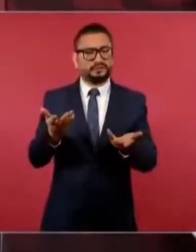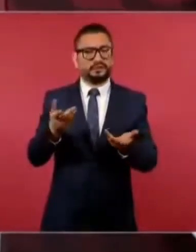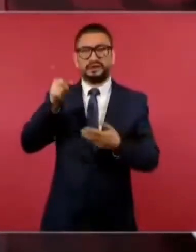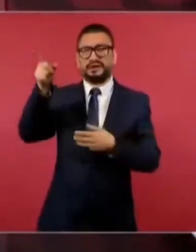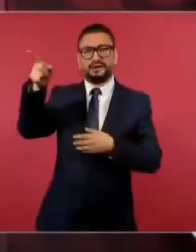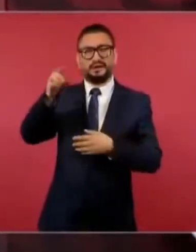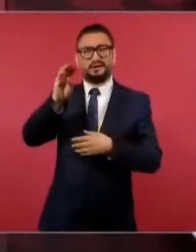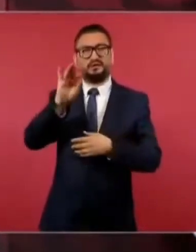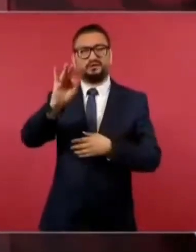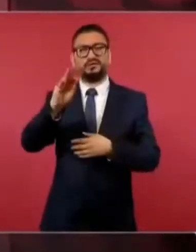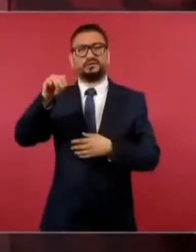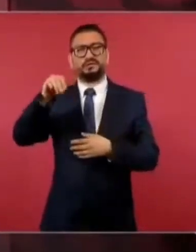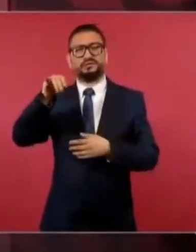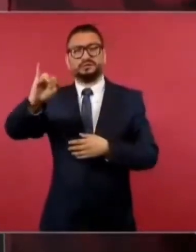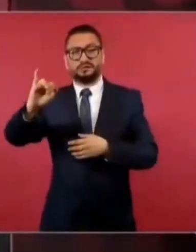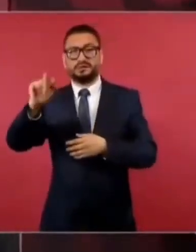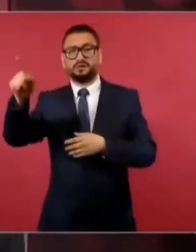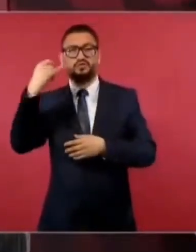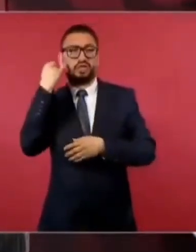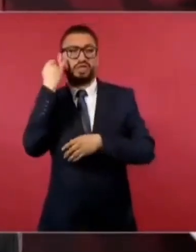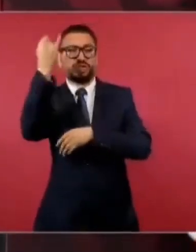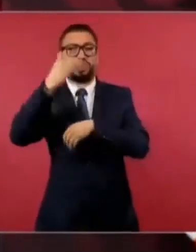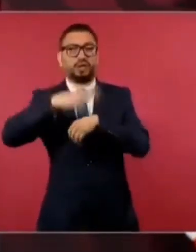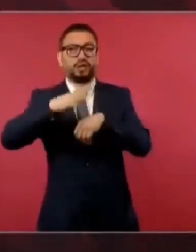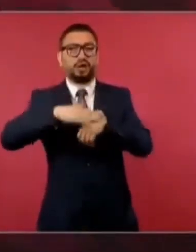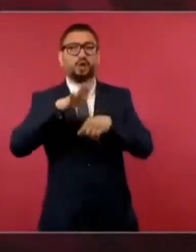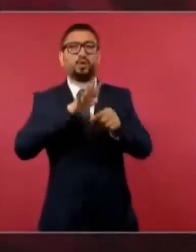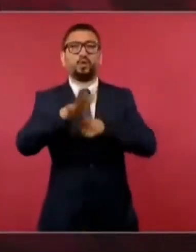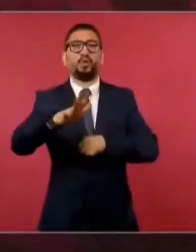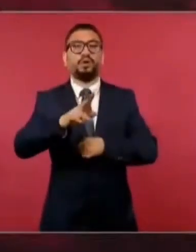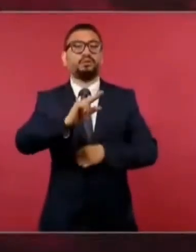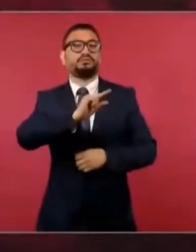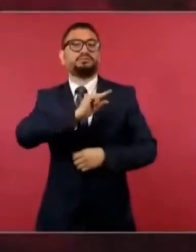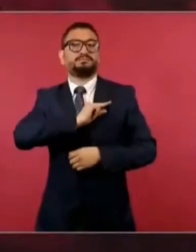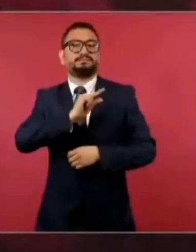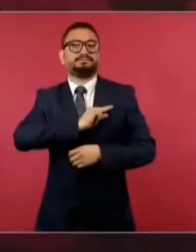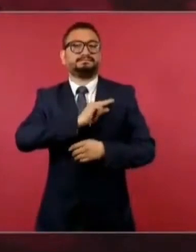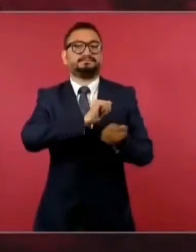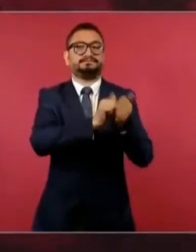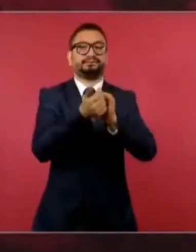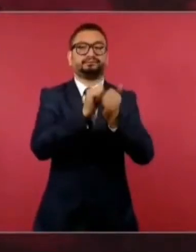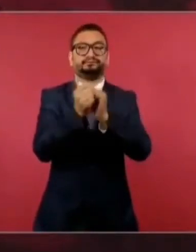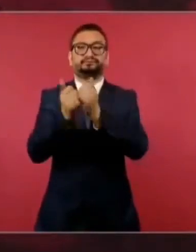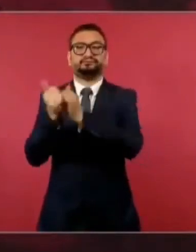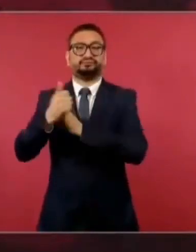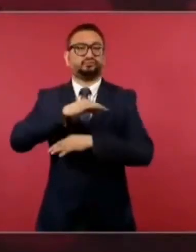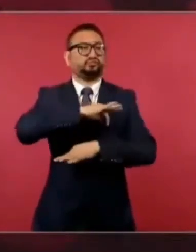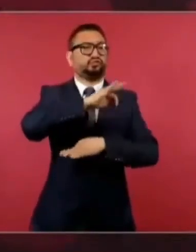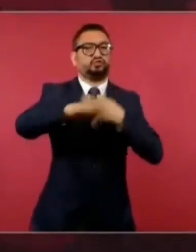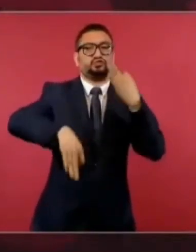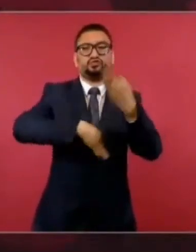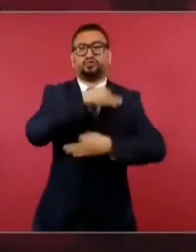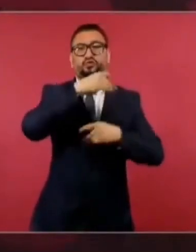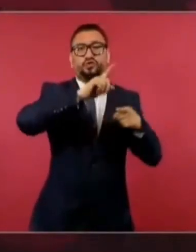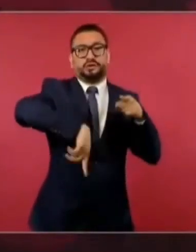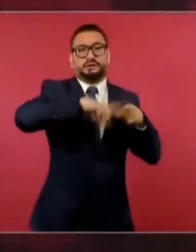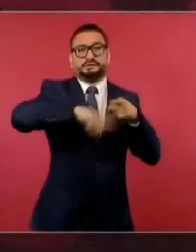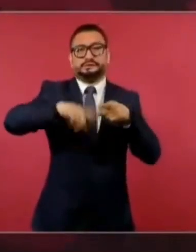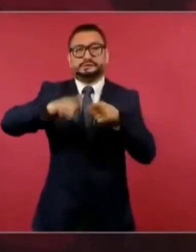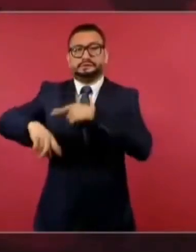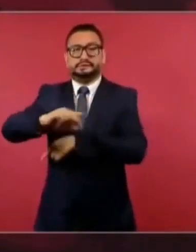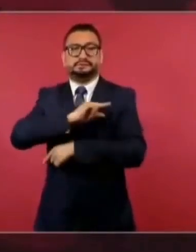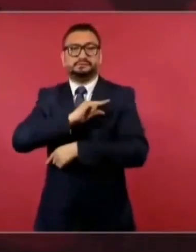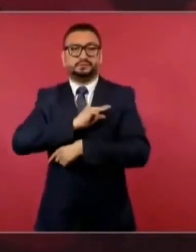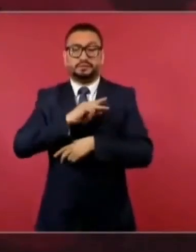estaba en la agenda del Fondo Monetario Internacional? Las privatizaciones, que se despojara